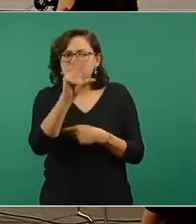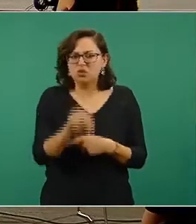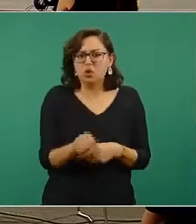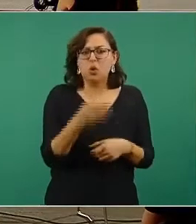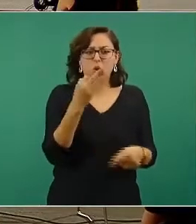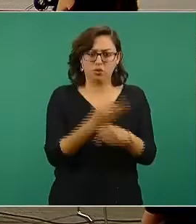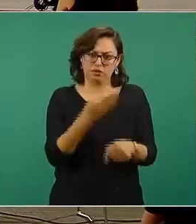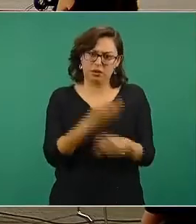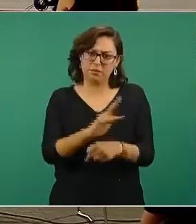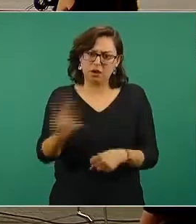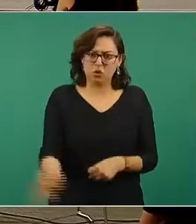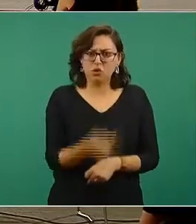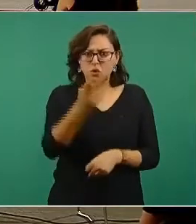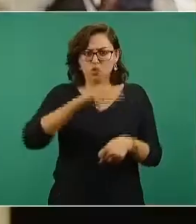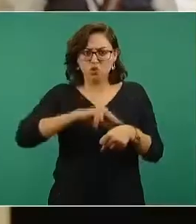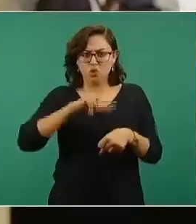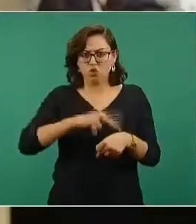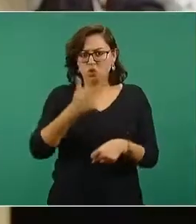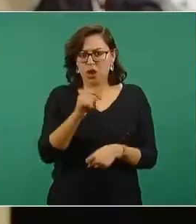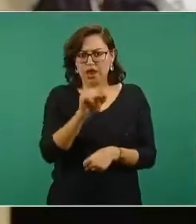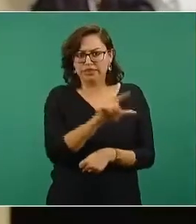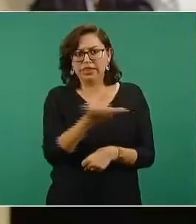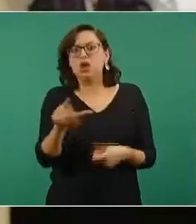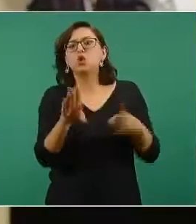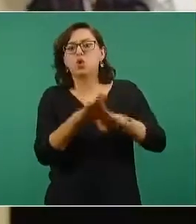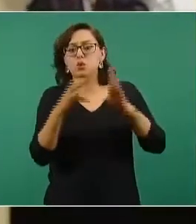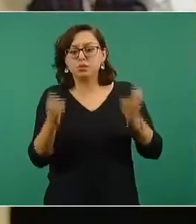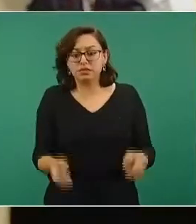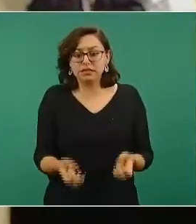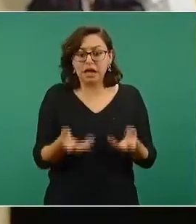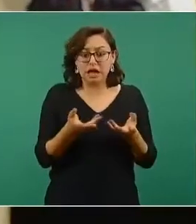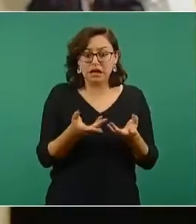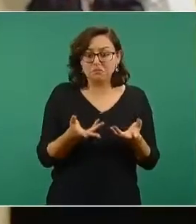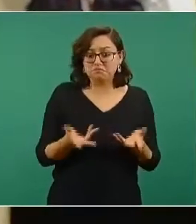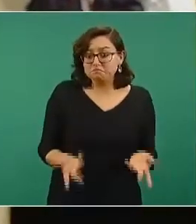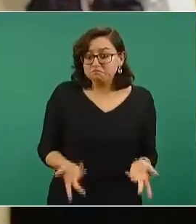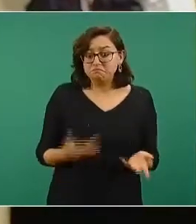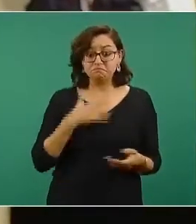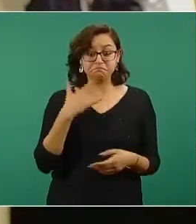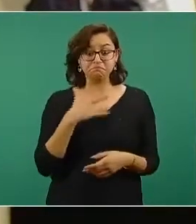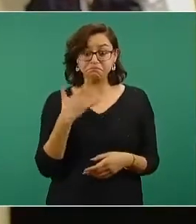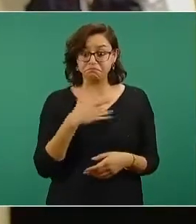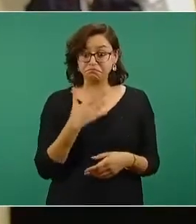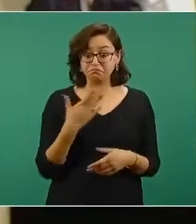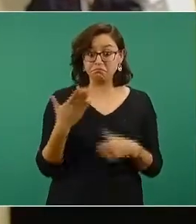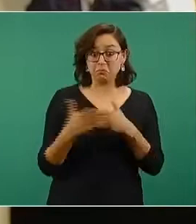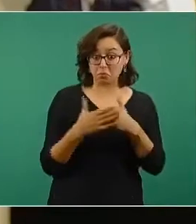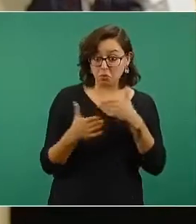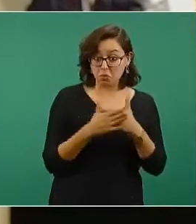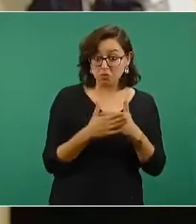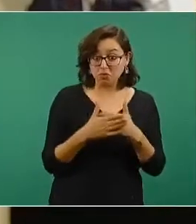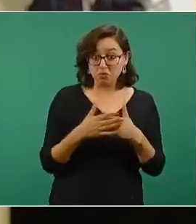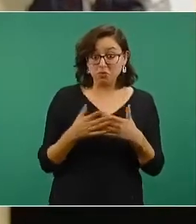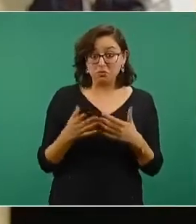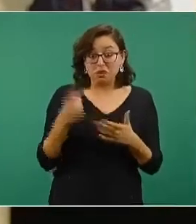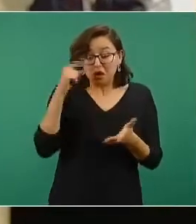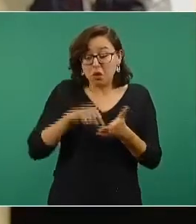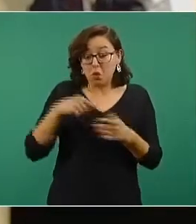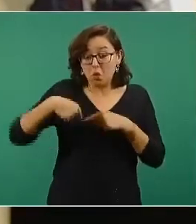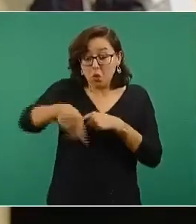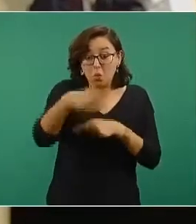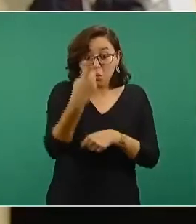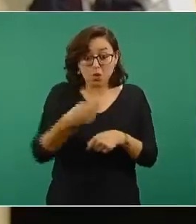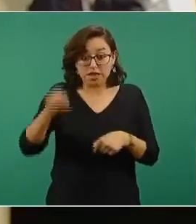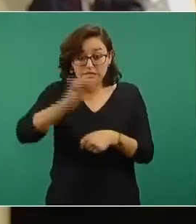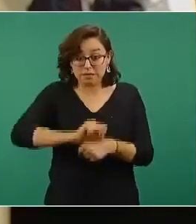doctor Hugo López-Gatell? ¿Cómo sigue? ¿Cuándo? Bueno, ya por fin podremos verlo, porque creo que todavía va a tardar una semana más, ¿no?